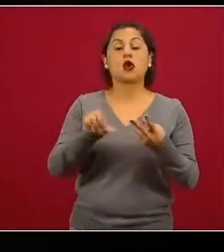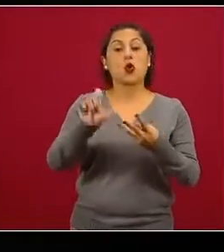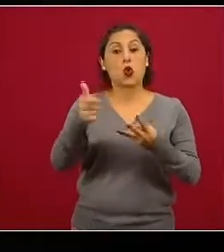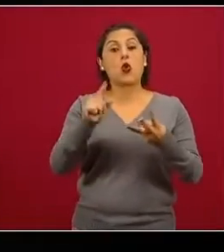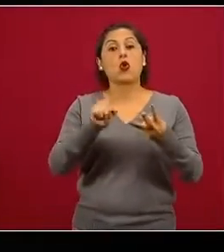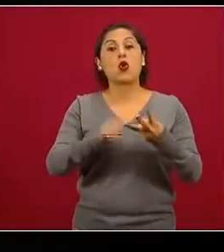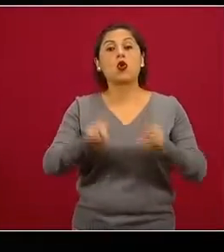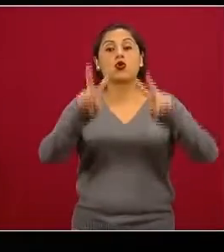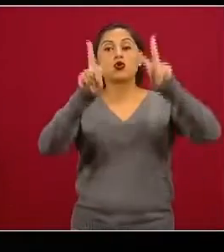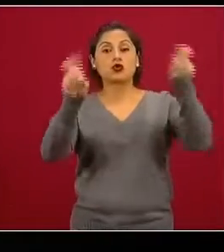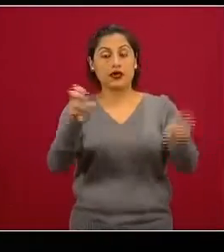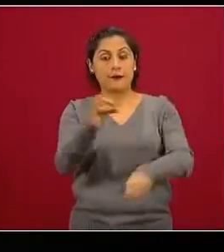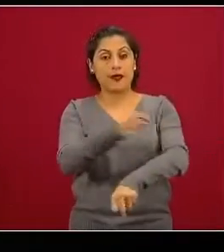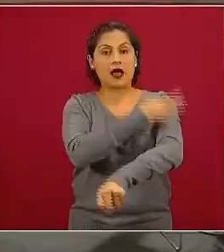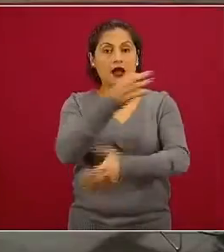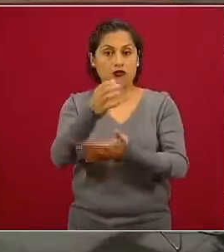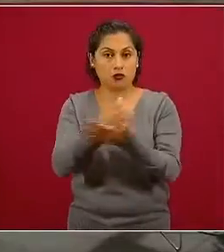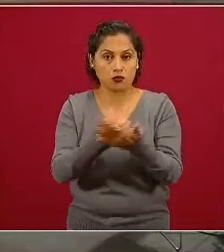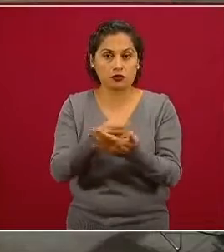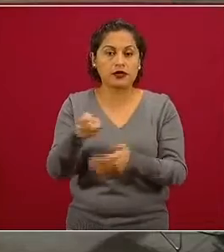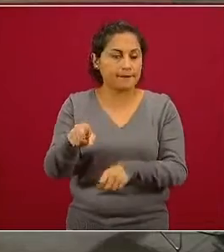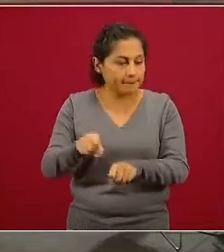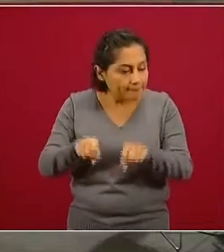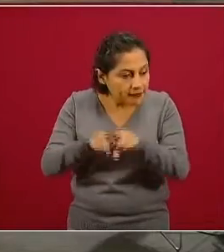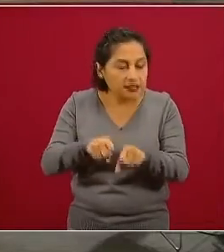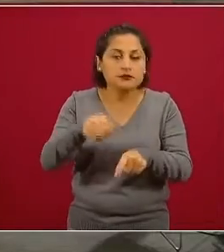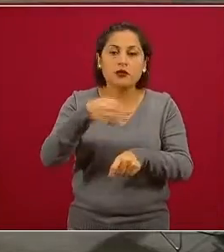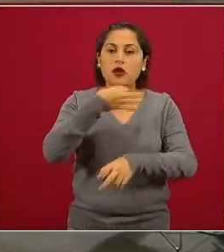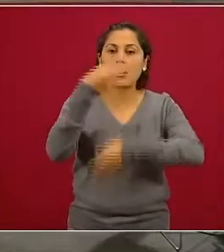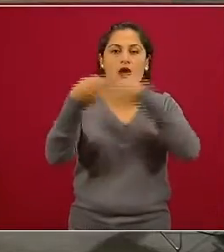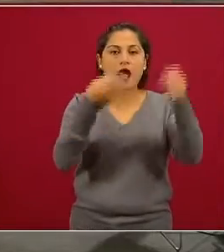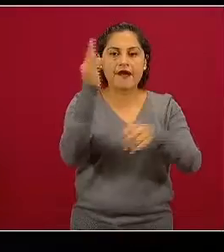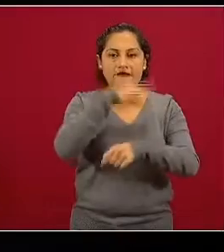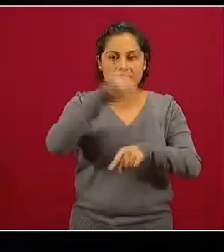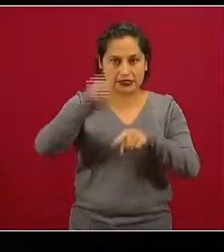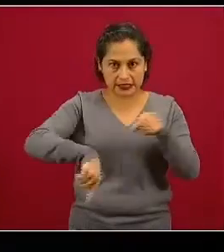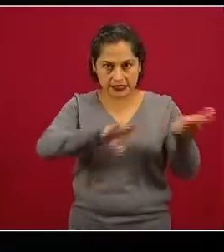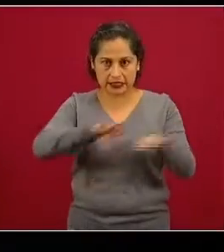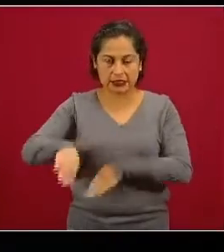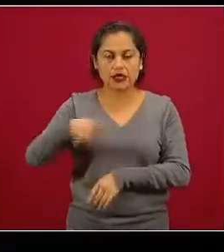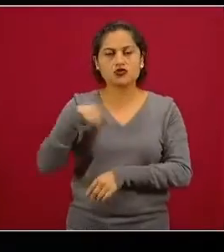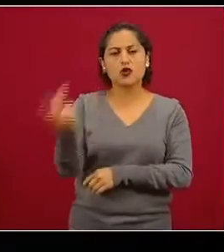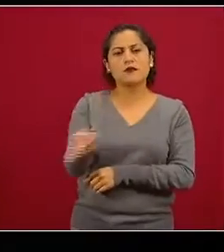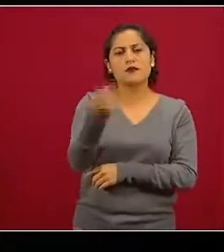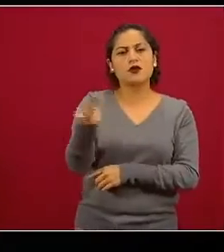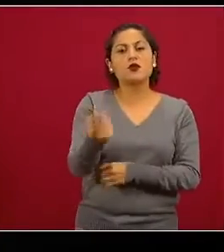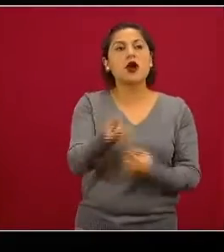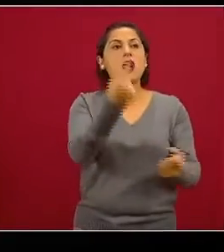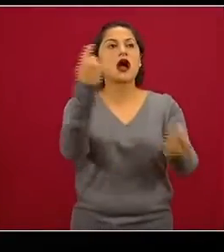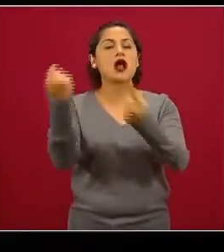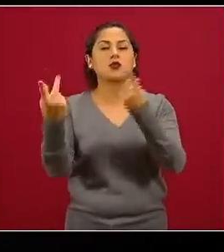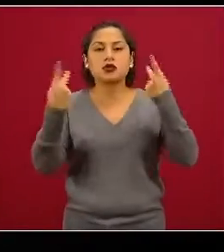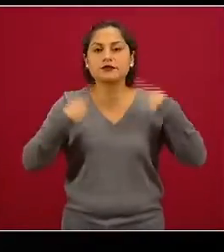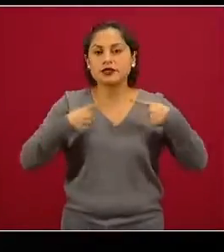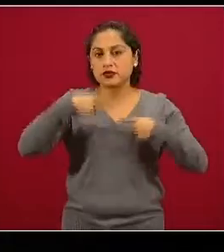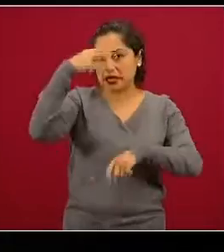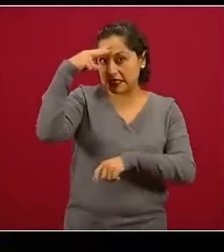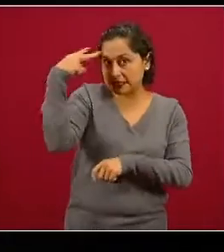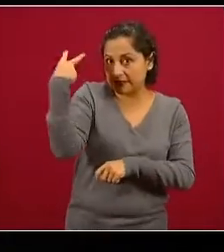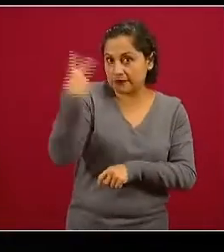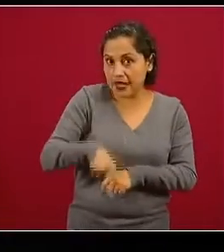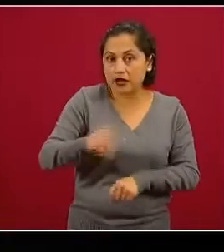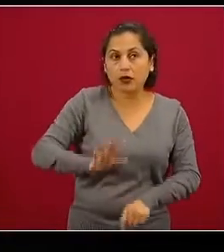problemática que aqueja a nuestro país? Y también considera que se deben cambiar las reglas de distribución de estos impuestos para transferir más recursos